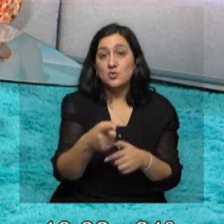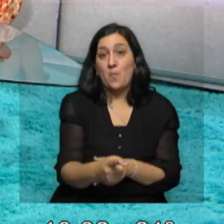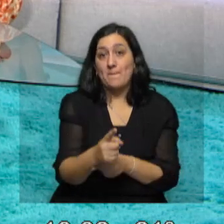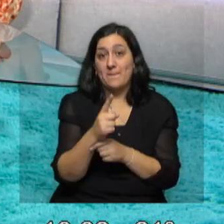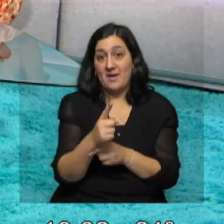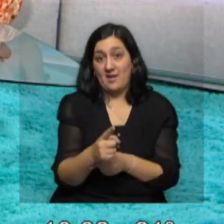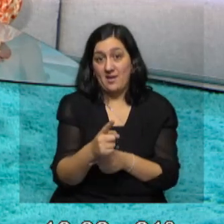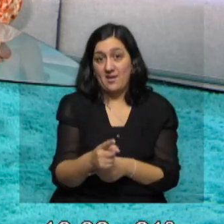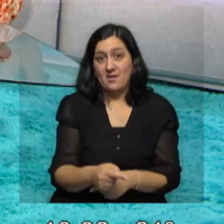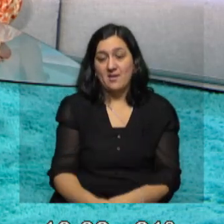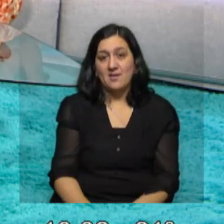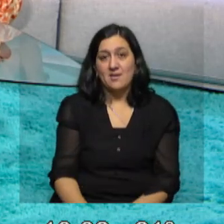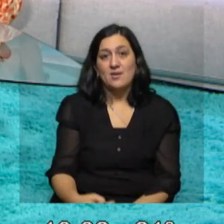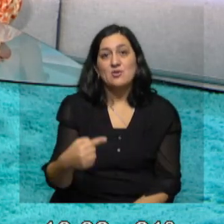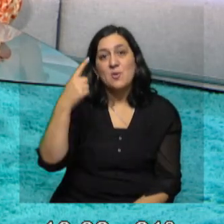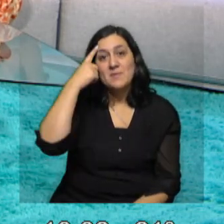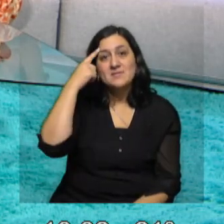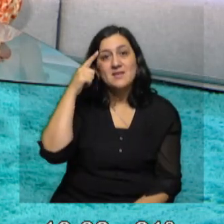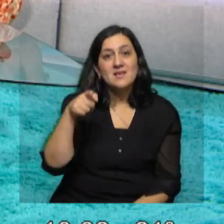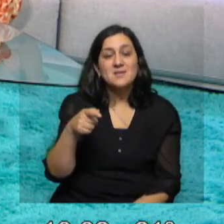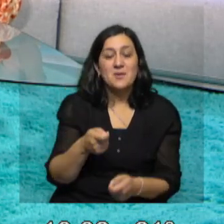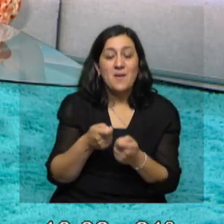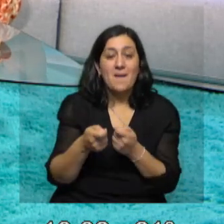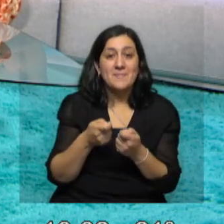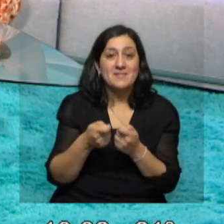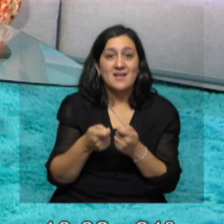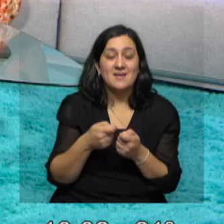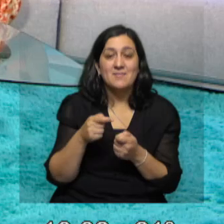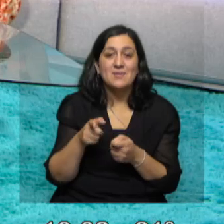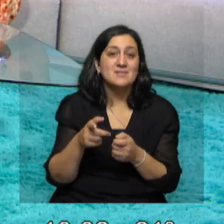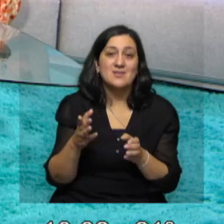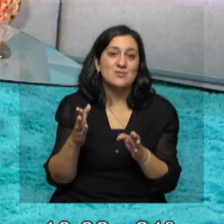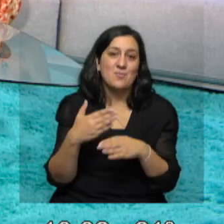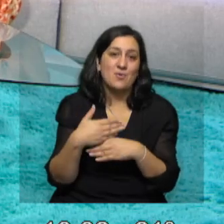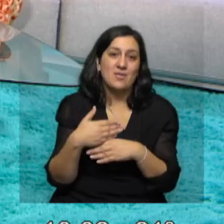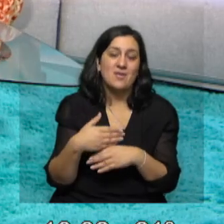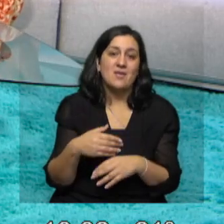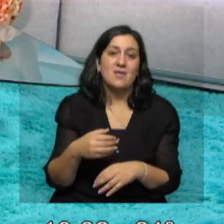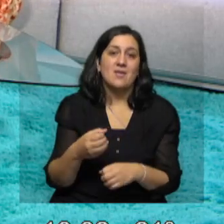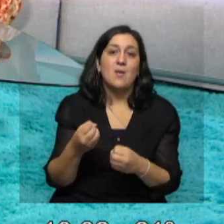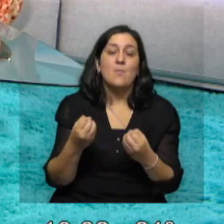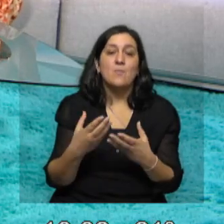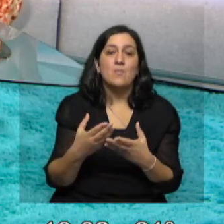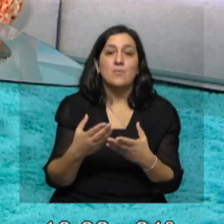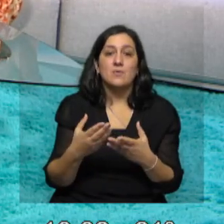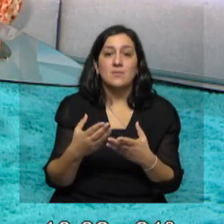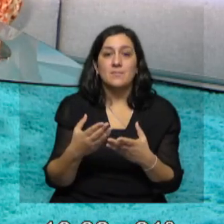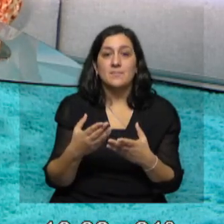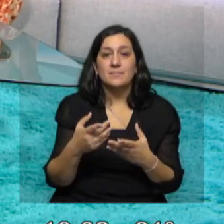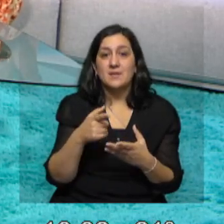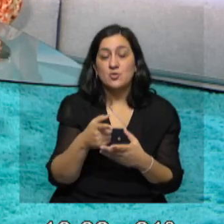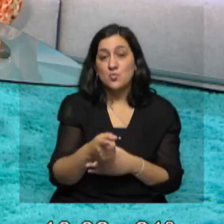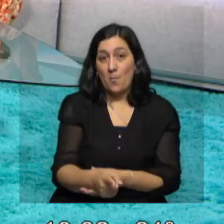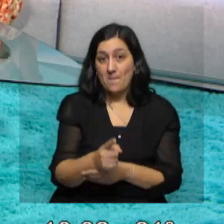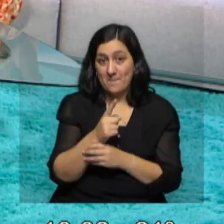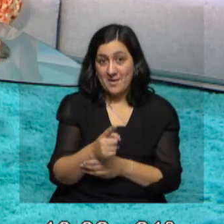pensé que me ibas a prestar este. No, porque pene. Este no entra porque es de peluchito. Entonces hacemos así. Un pene. Ay, esto para